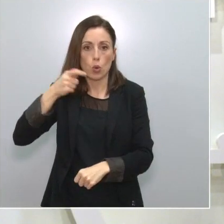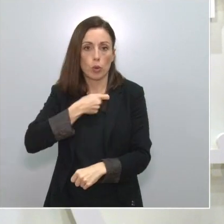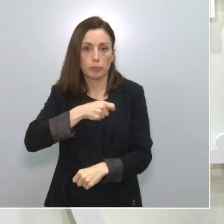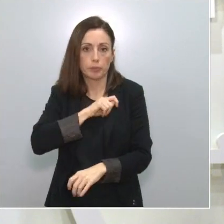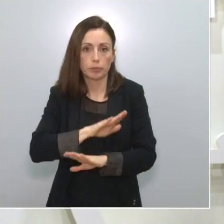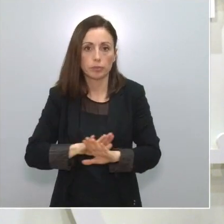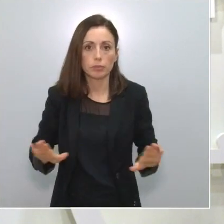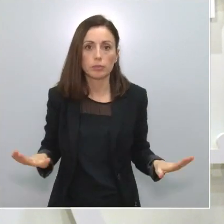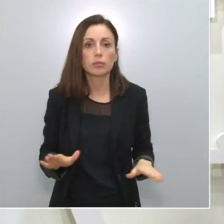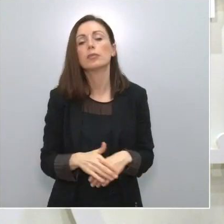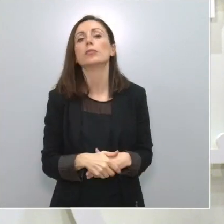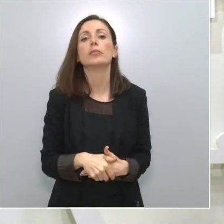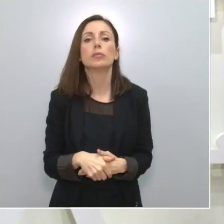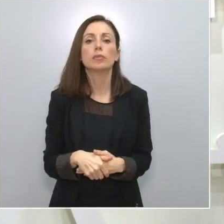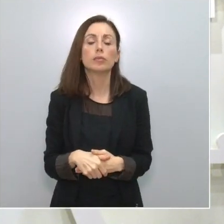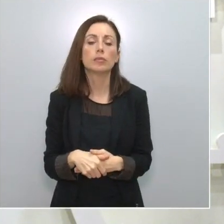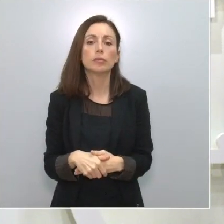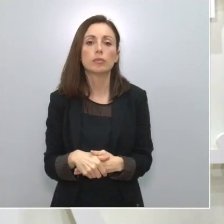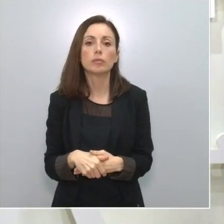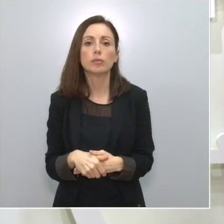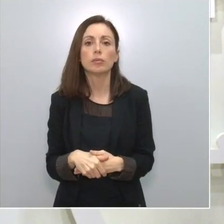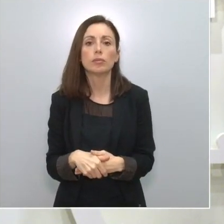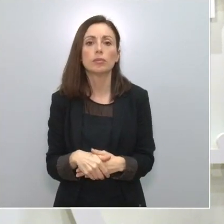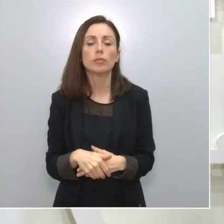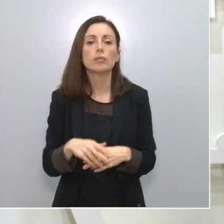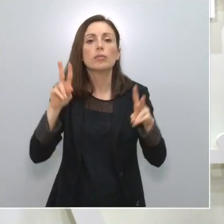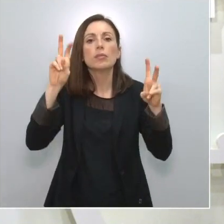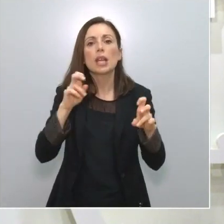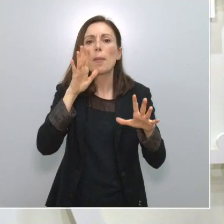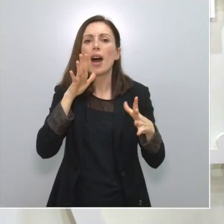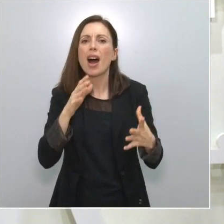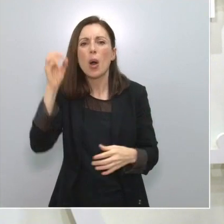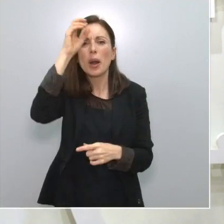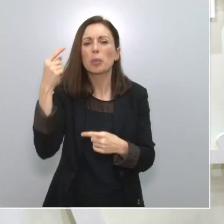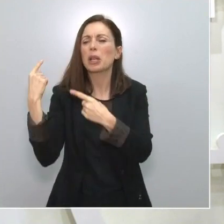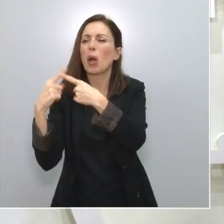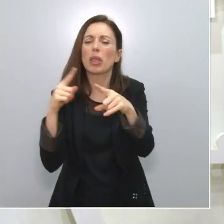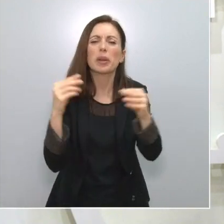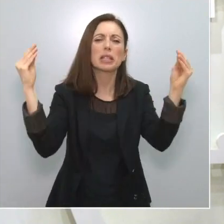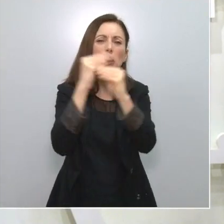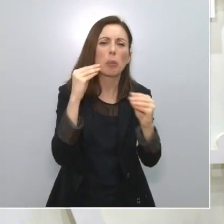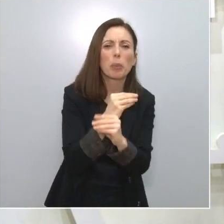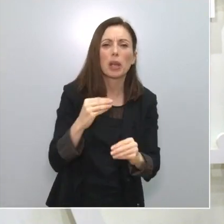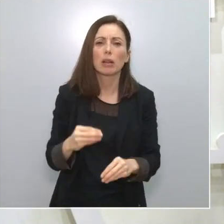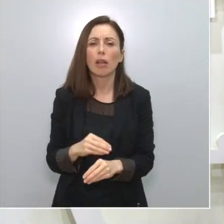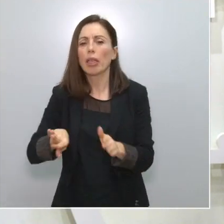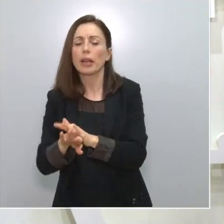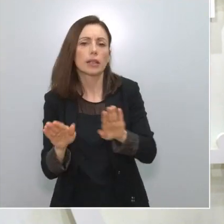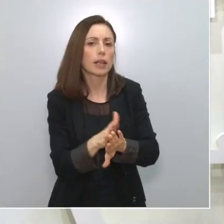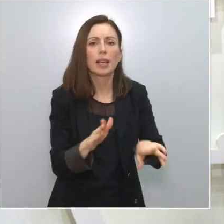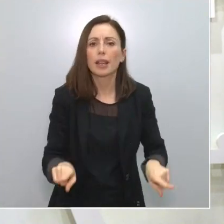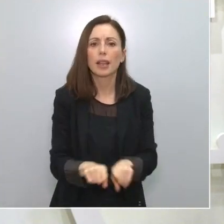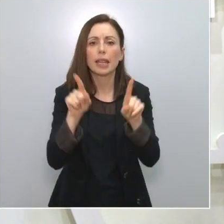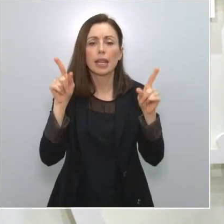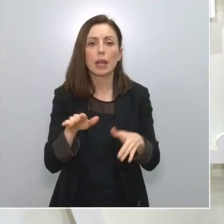no hay lugar para las oposiciones políticas ni para la confrontación política. Por eso, desde que se inició esta